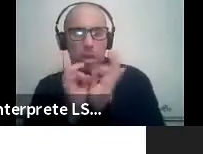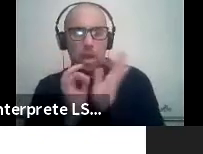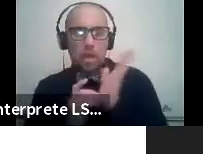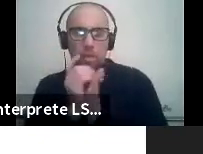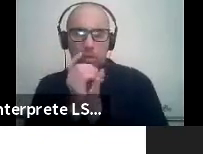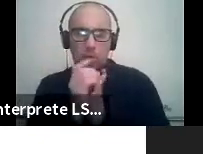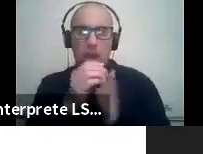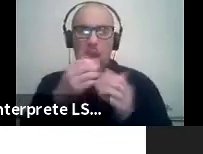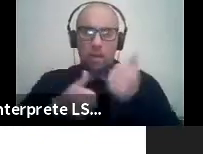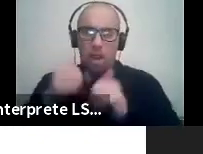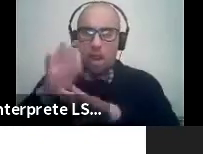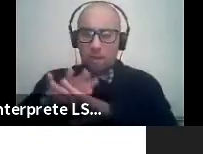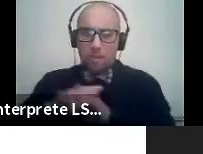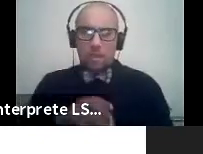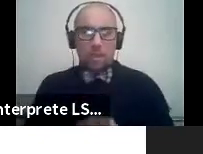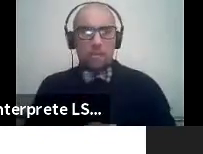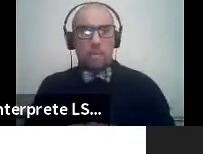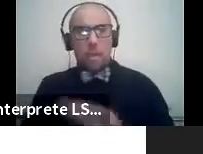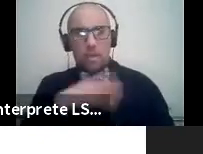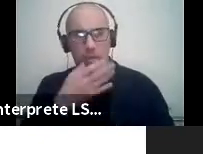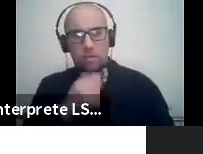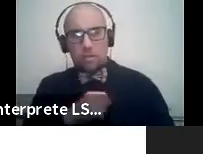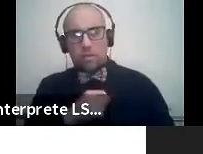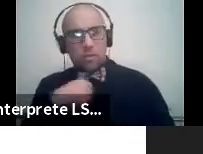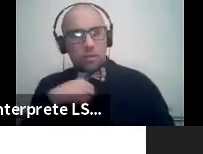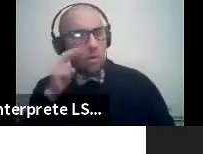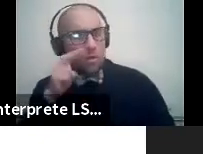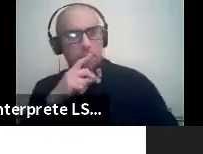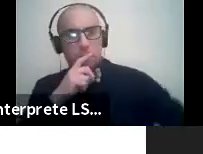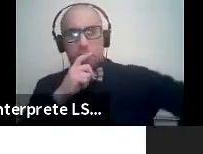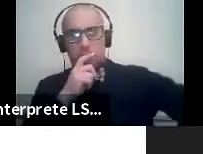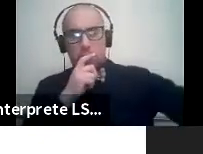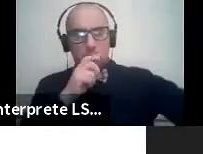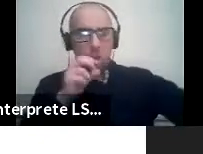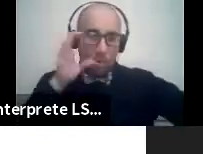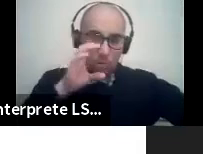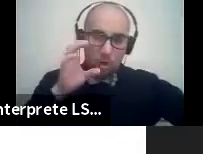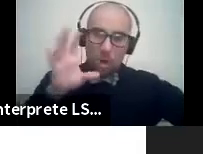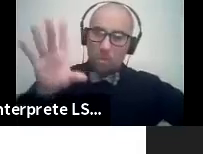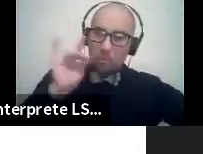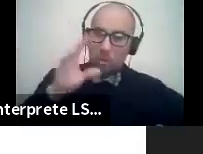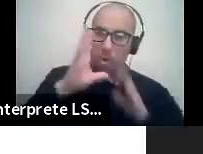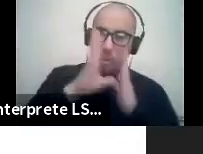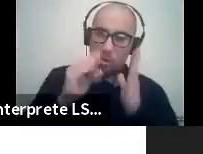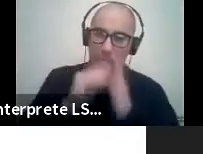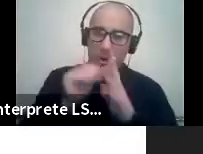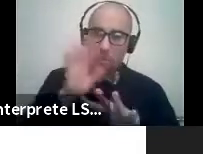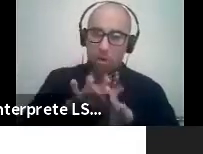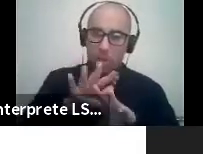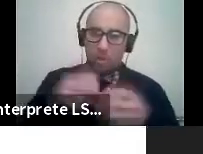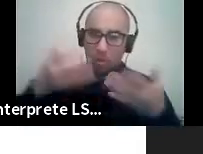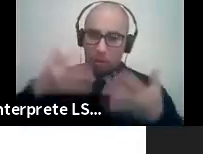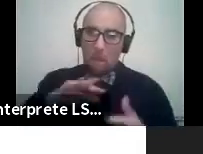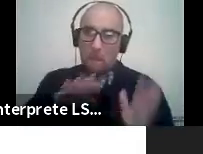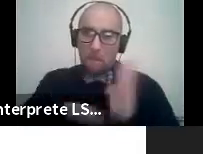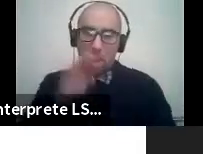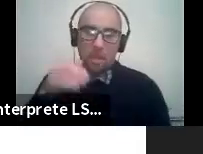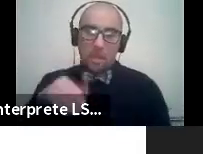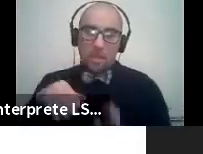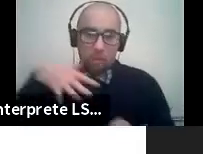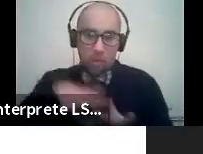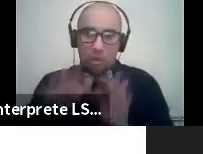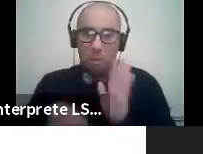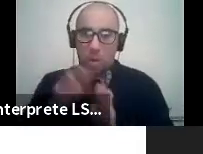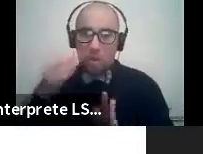de estas habilidades. Y es que entonces echamos mano de uno de los modelos matemáticos contemporáneos más influyentes en